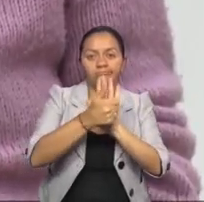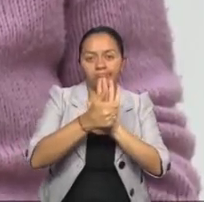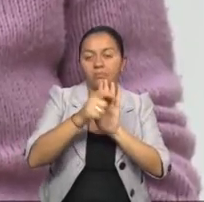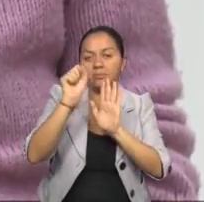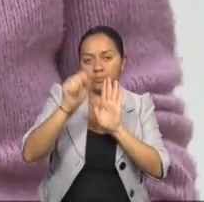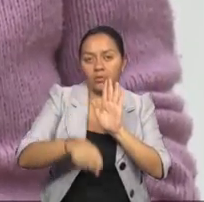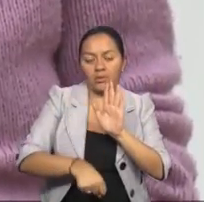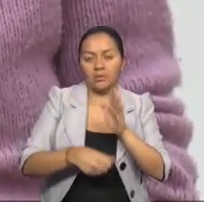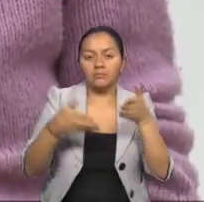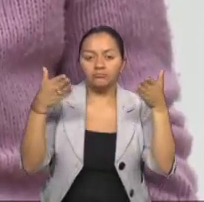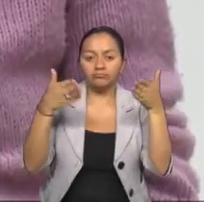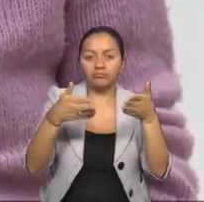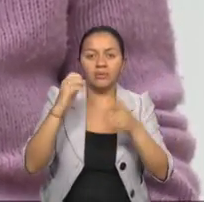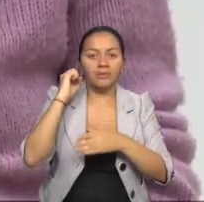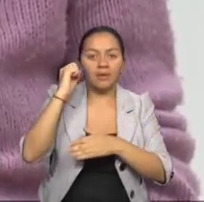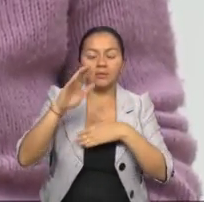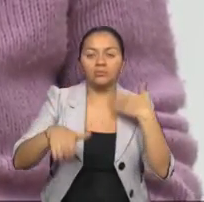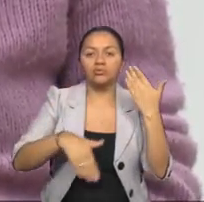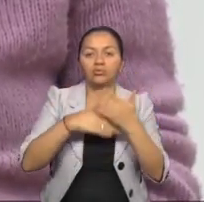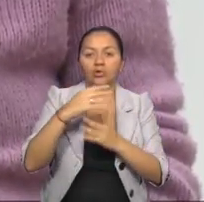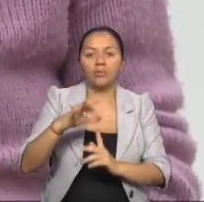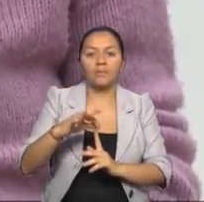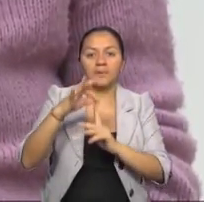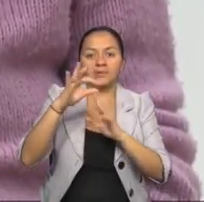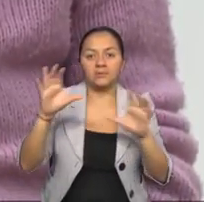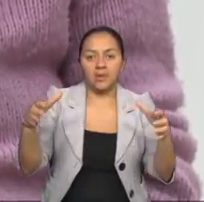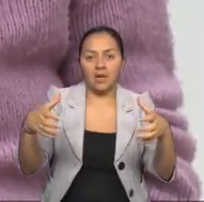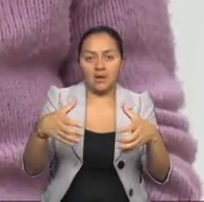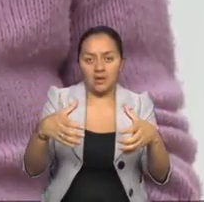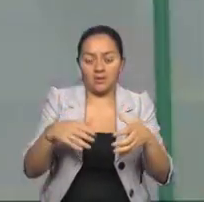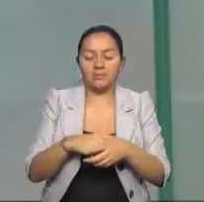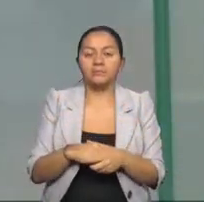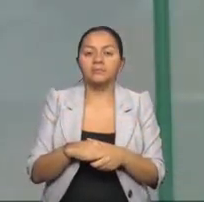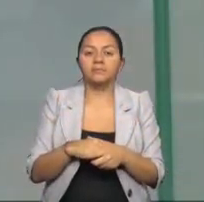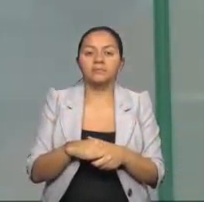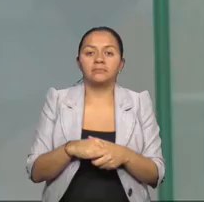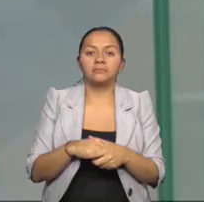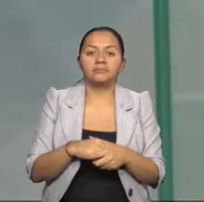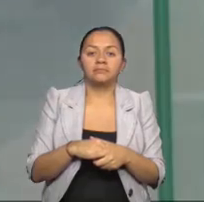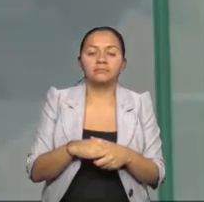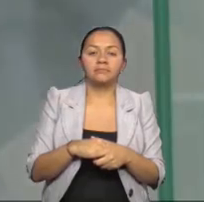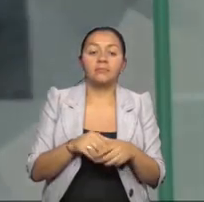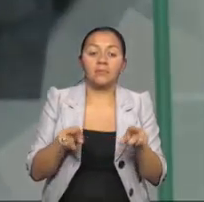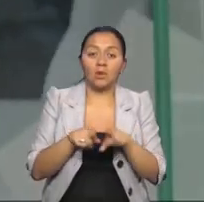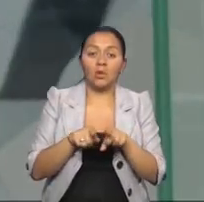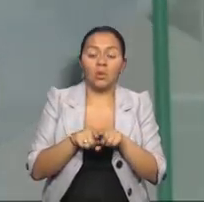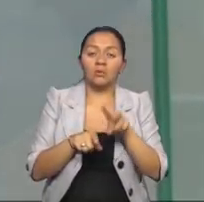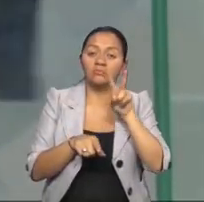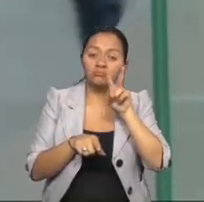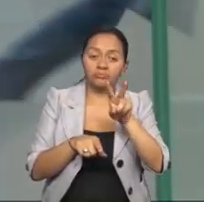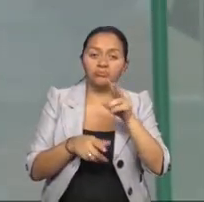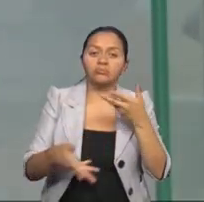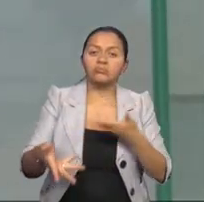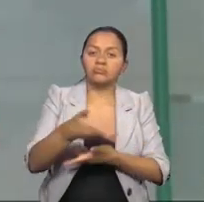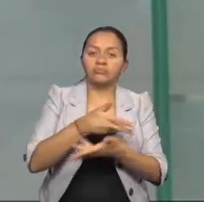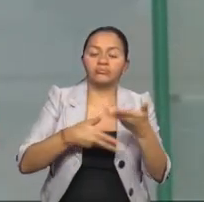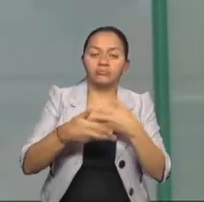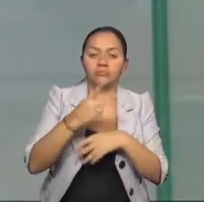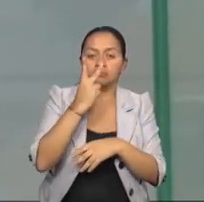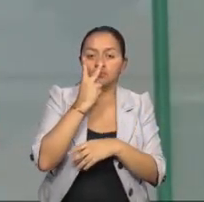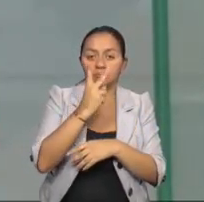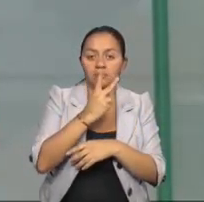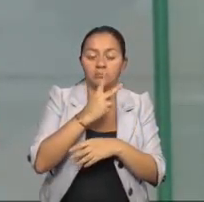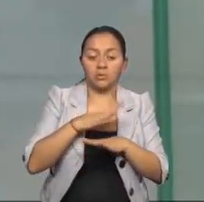pudieran garantizar sus derechos elementales esto quiere decir que cuando tú intervienen en el territorio